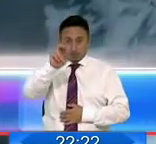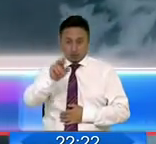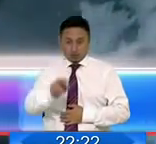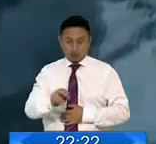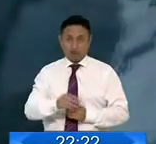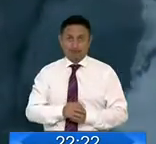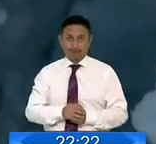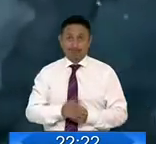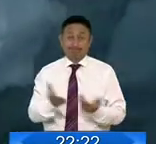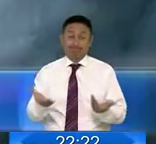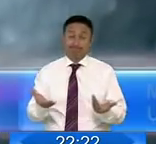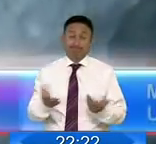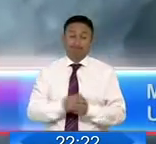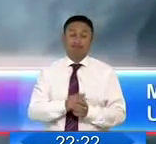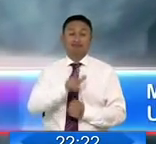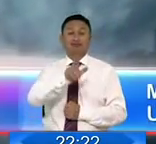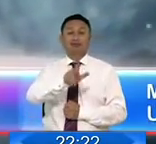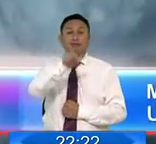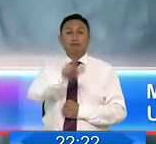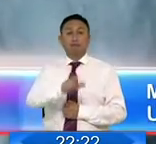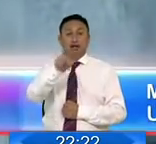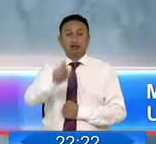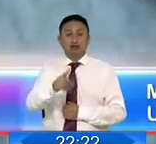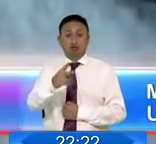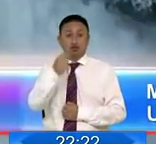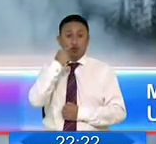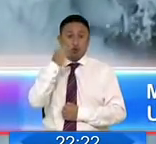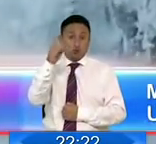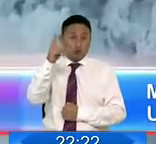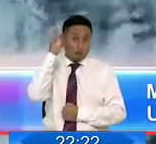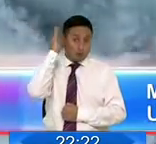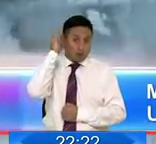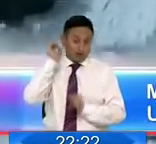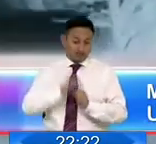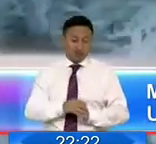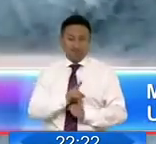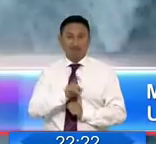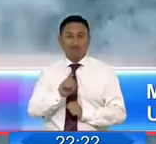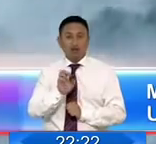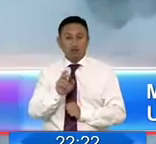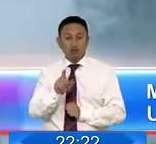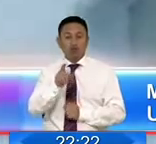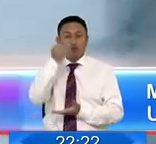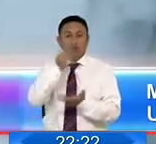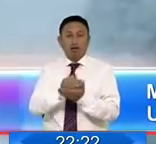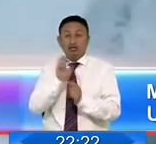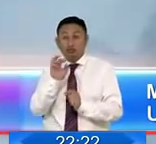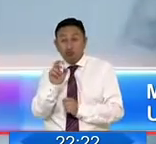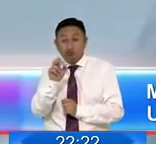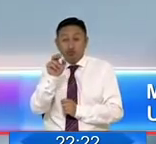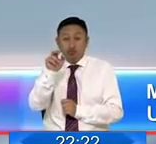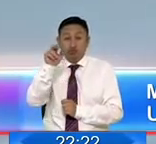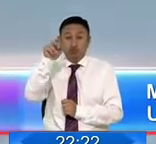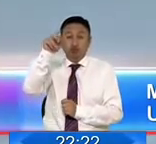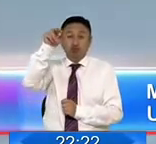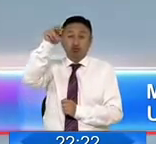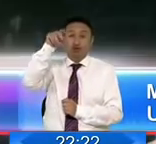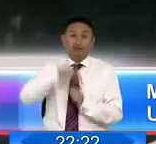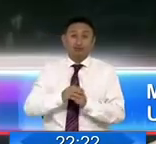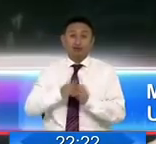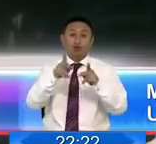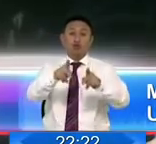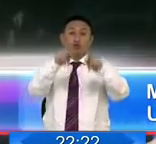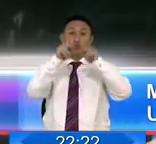desgracia ocurrió cuando tres extranjeros, dos hombres y una mujer, trataban de coronar el Cotopaxi taxi cruzando sobre un puente natural. Se